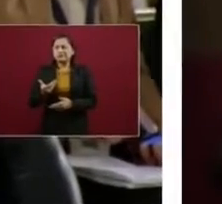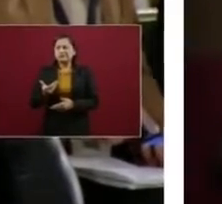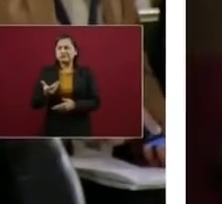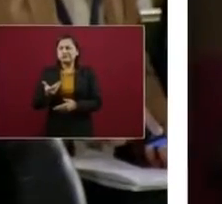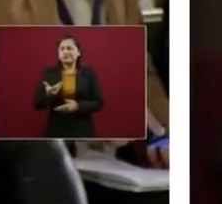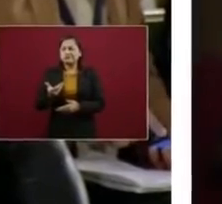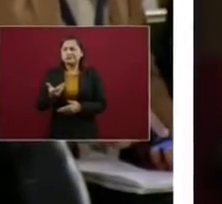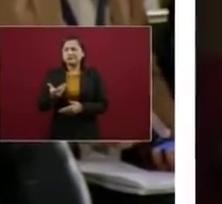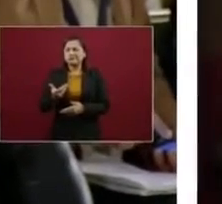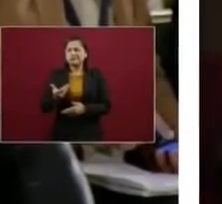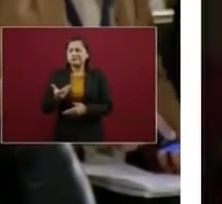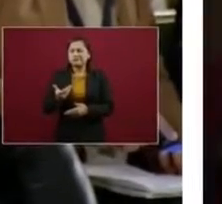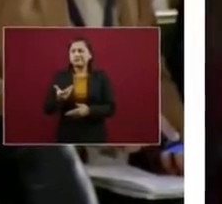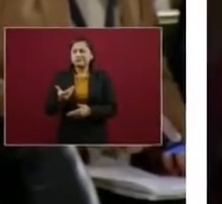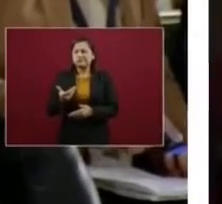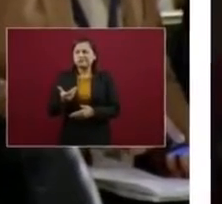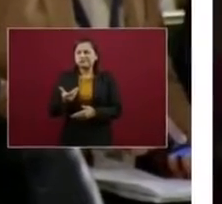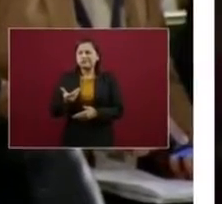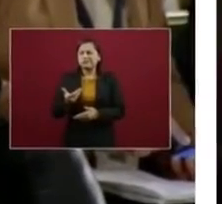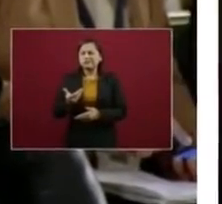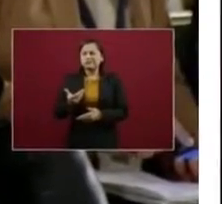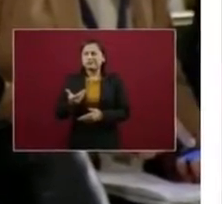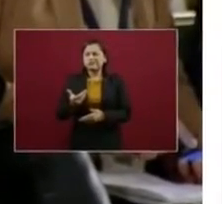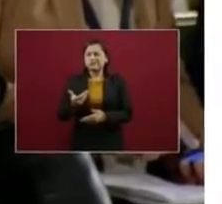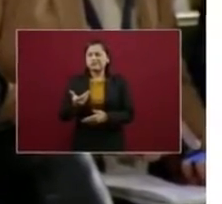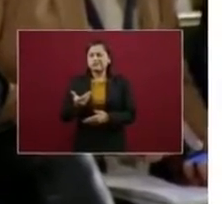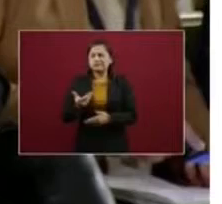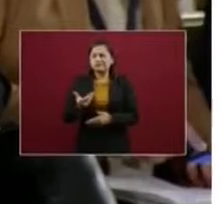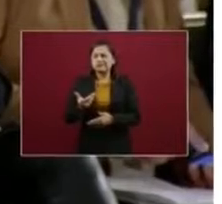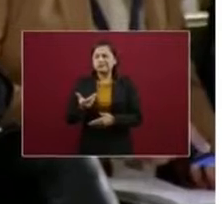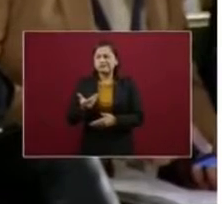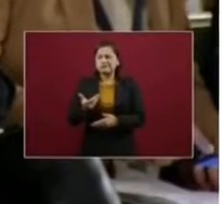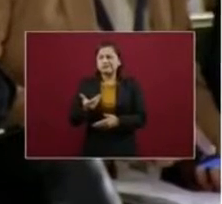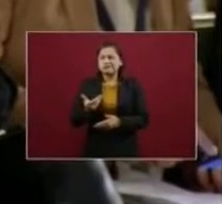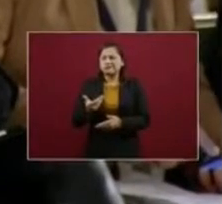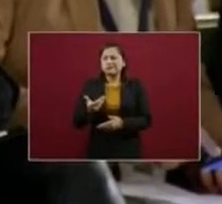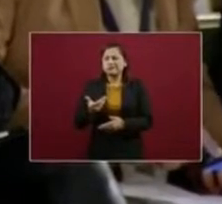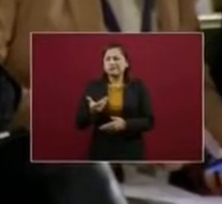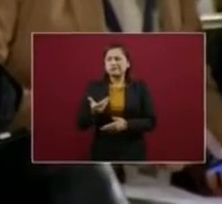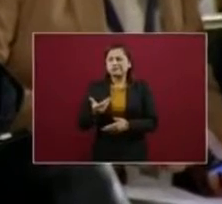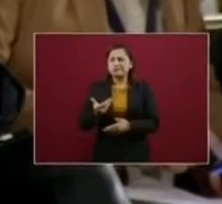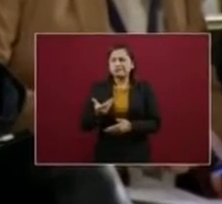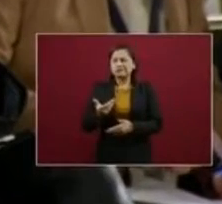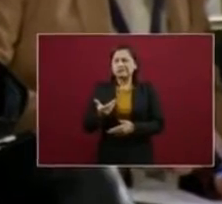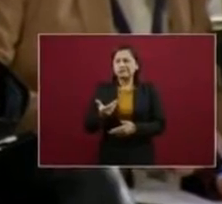Sobre el trabajo para reducir dicho índice, el mandatario señaló que cuando fue jefe